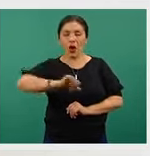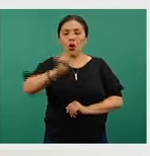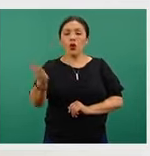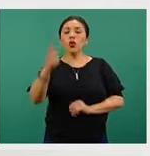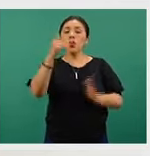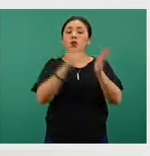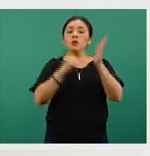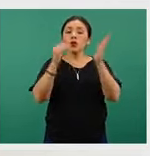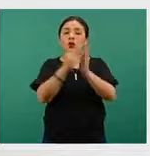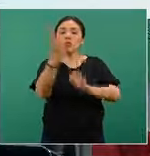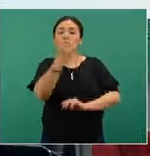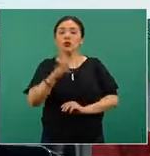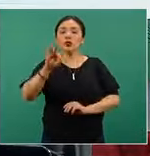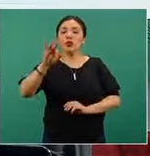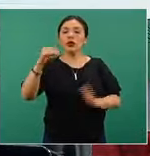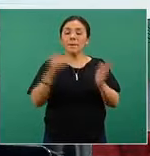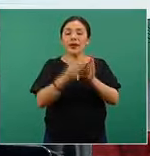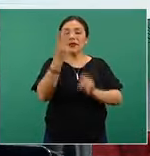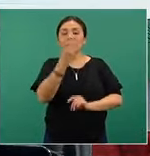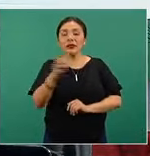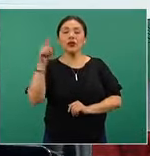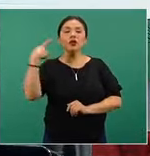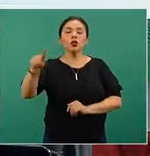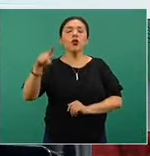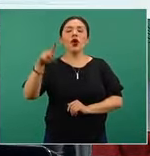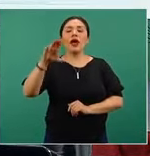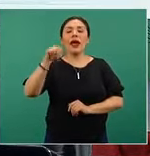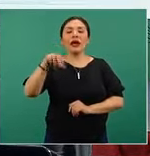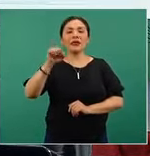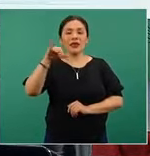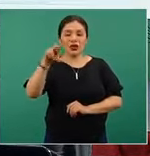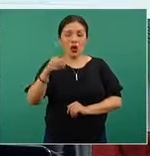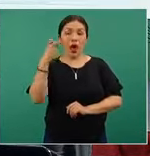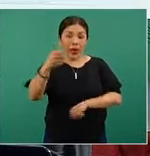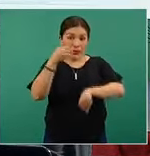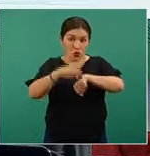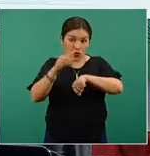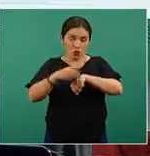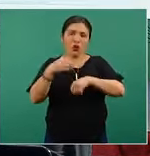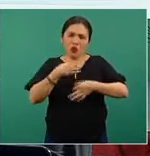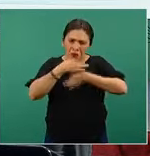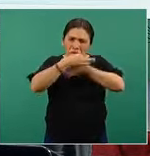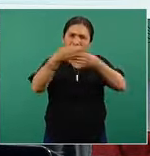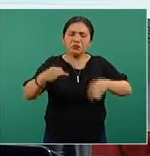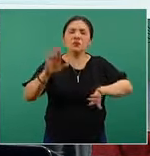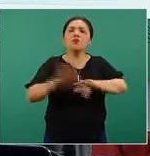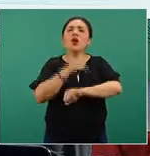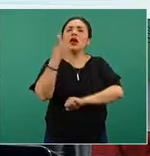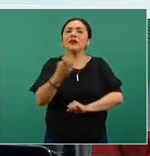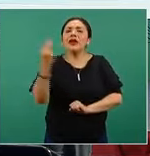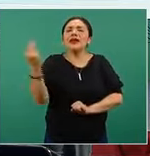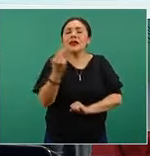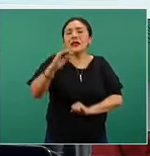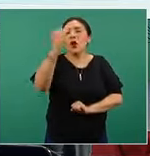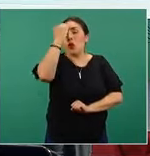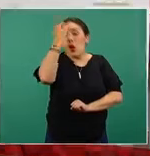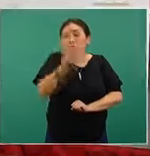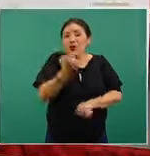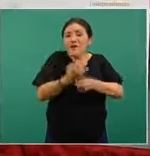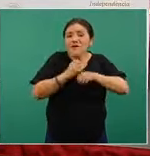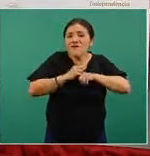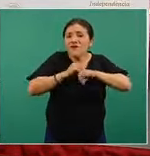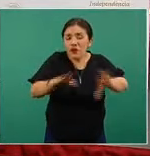millón 440 mil 300 digo esta cifra se le está sobre todo por esta necesidad de conocer esta información